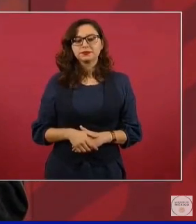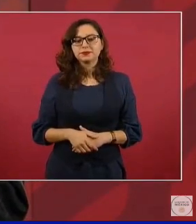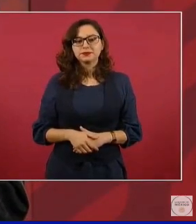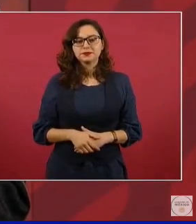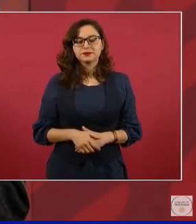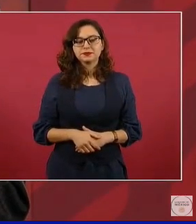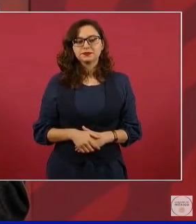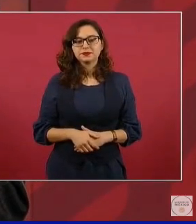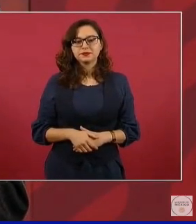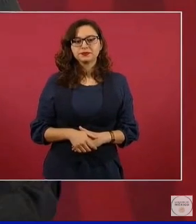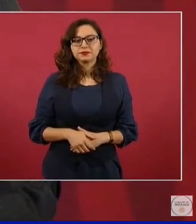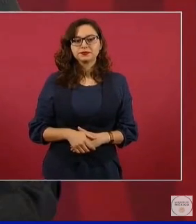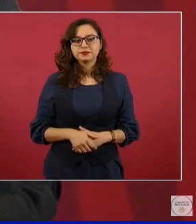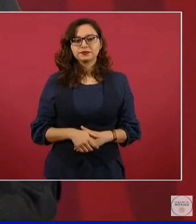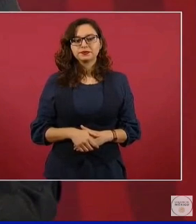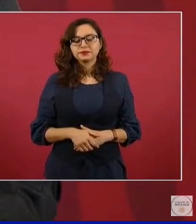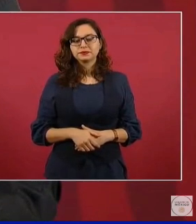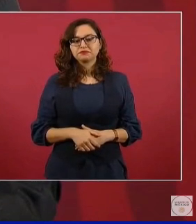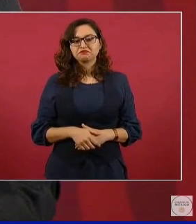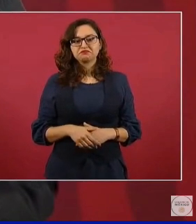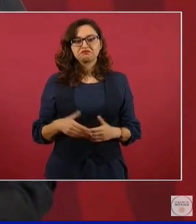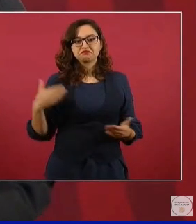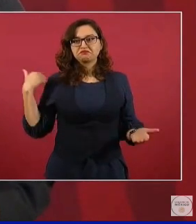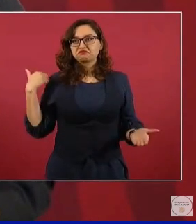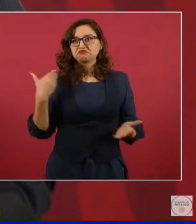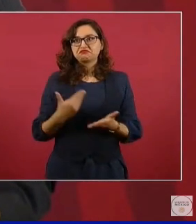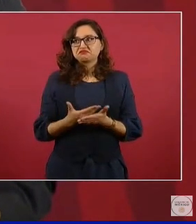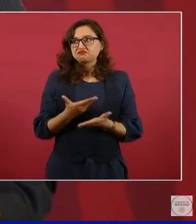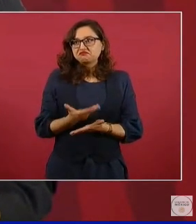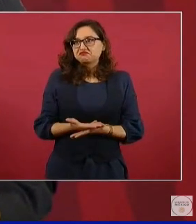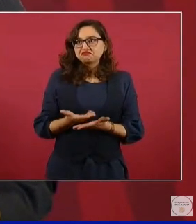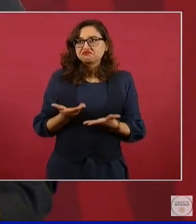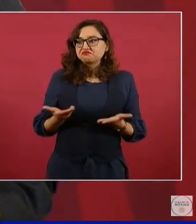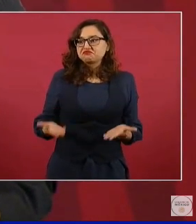o no hay, o son pocos